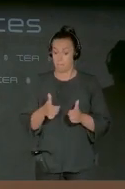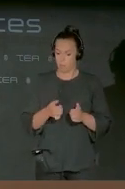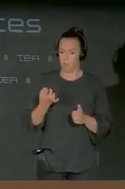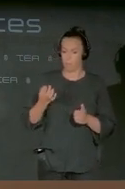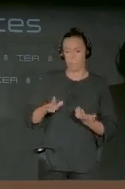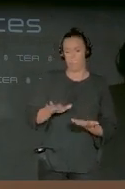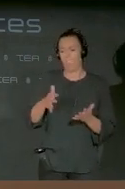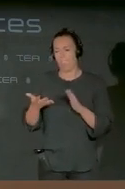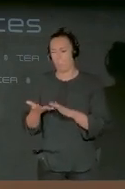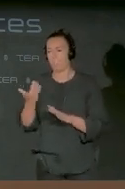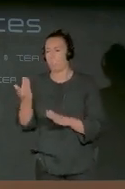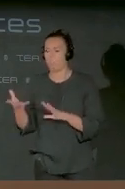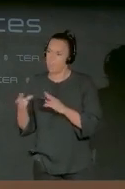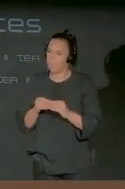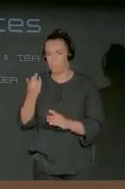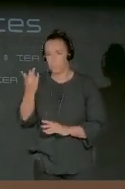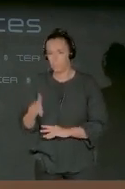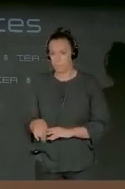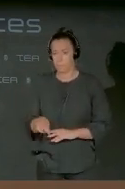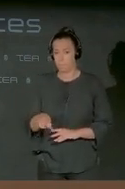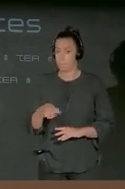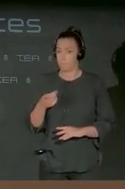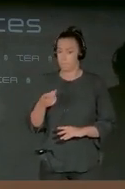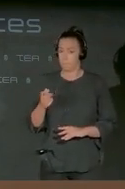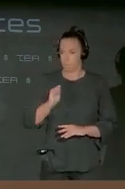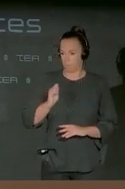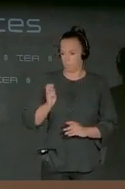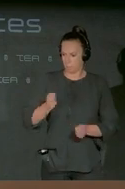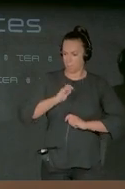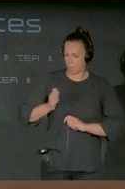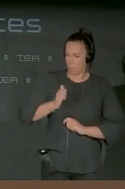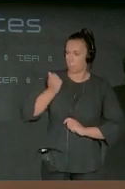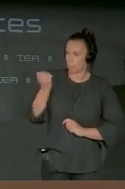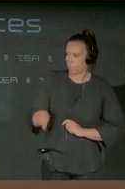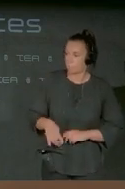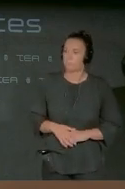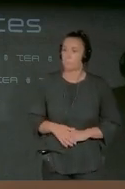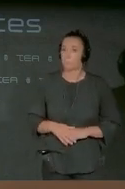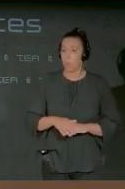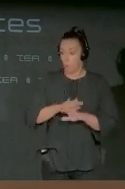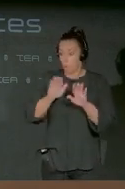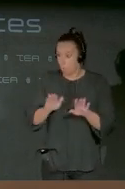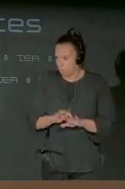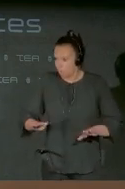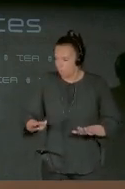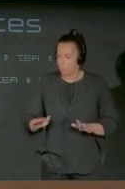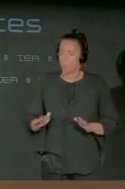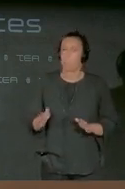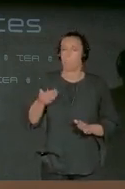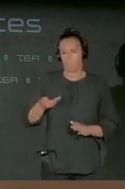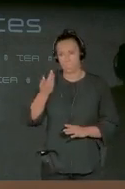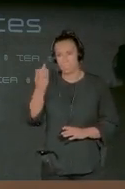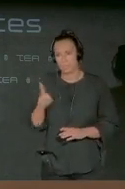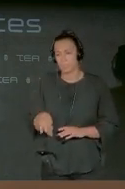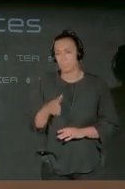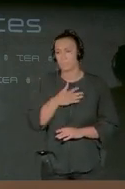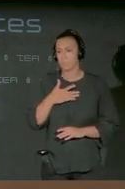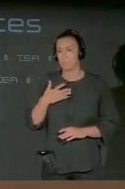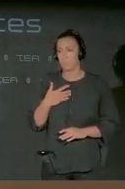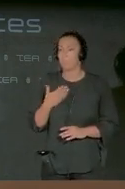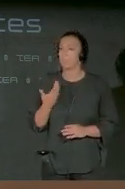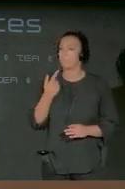cambiante entorno digital y además les genera muchísimas oportunidades. Por último, pero no menos importante, me gustaría recalcar la necesidad de aumentar